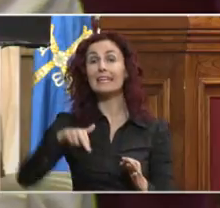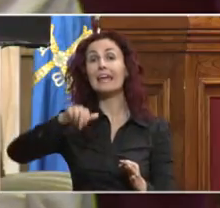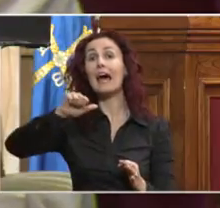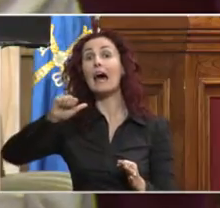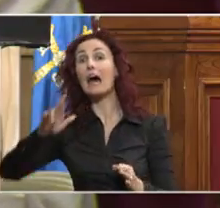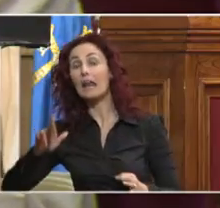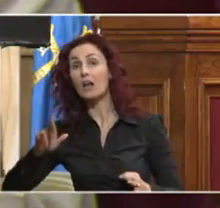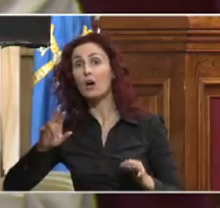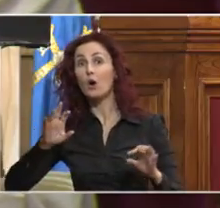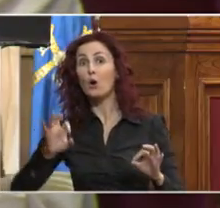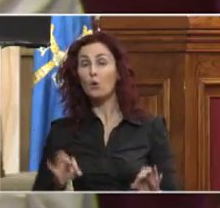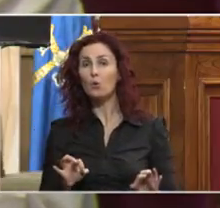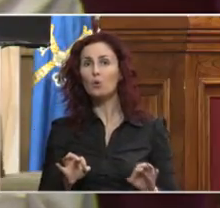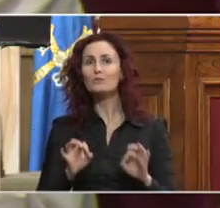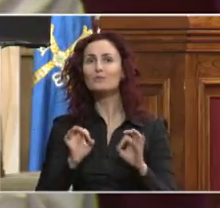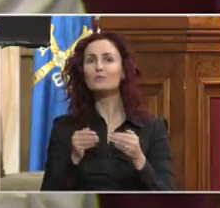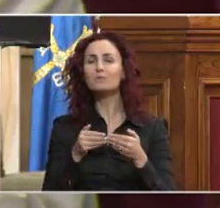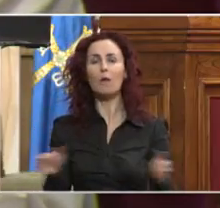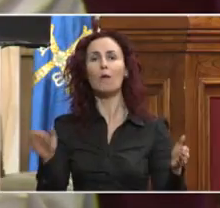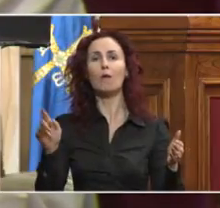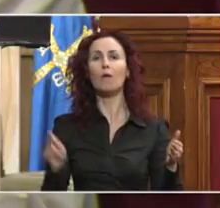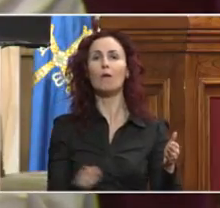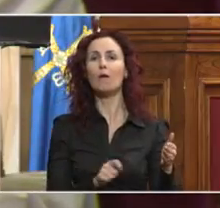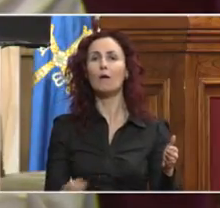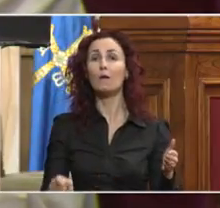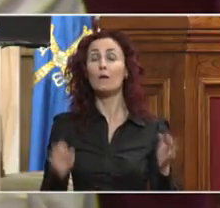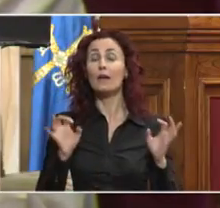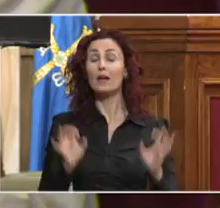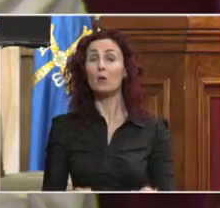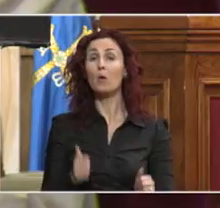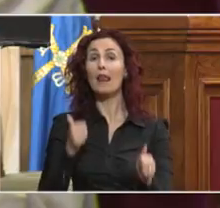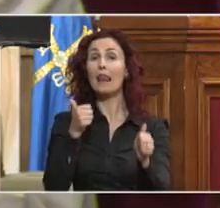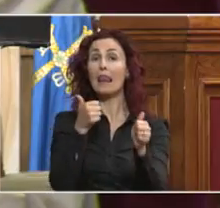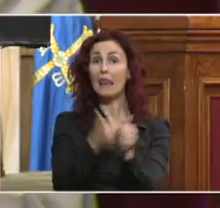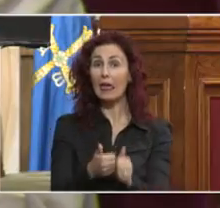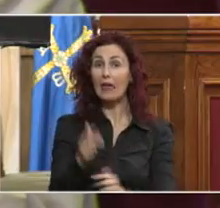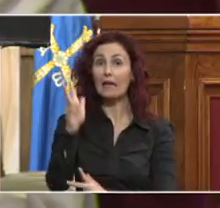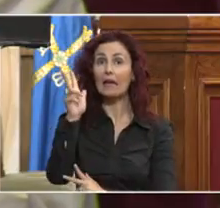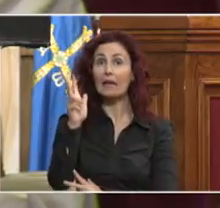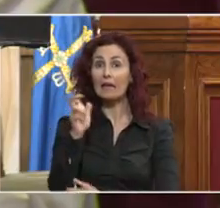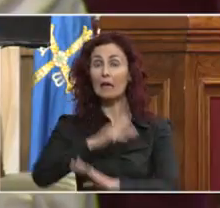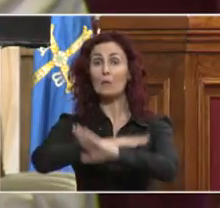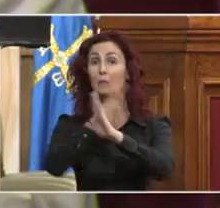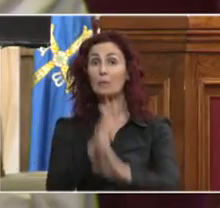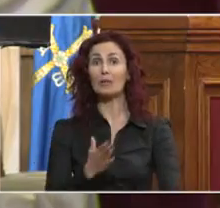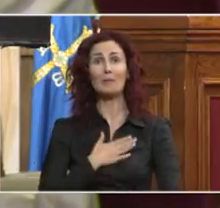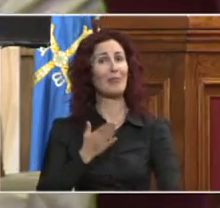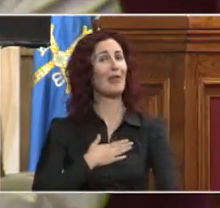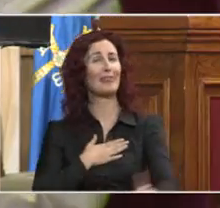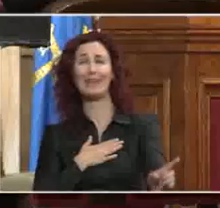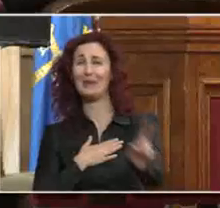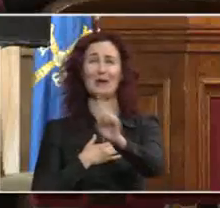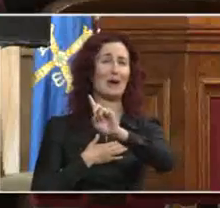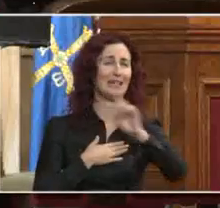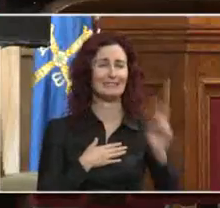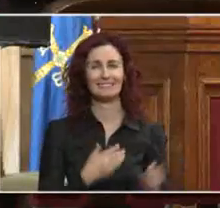qué, se estrenó una pasión, según San Mateo, que definitivamente no le pertenece.